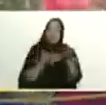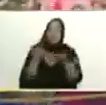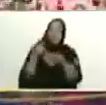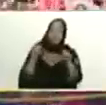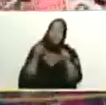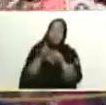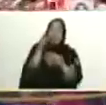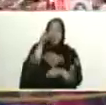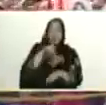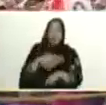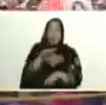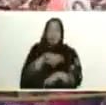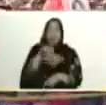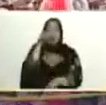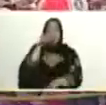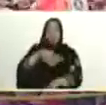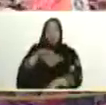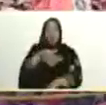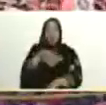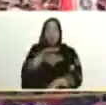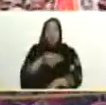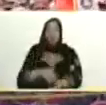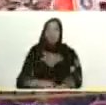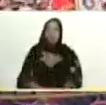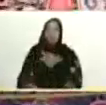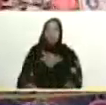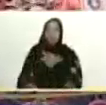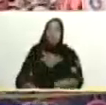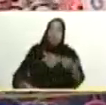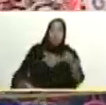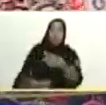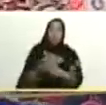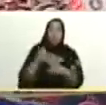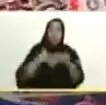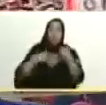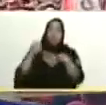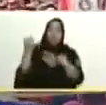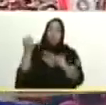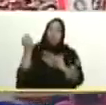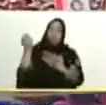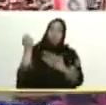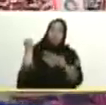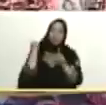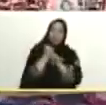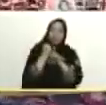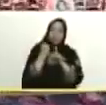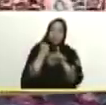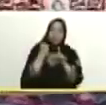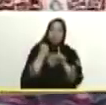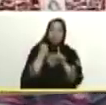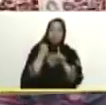robado al pueblo y nos han apuñaleado por la espalda.